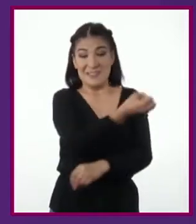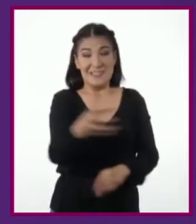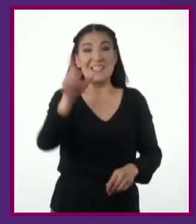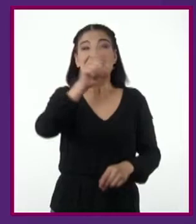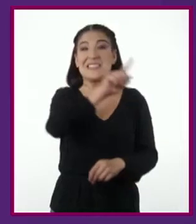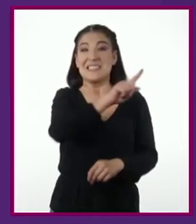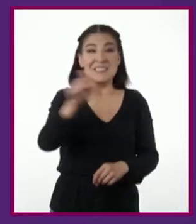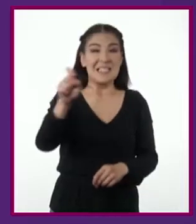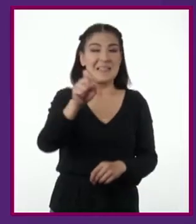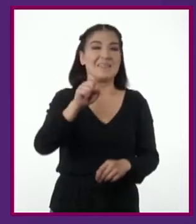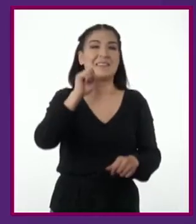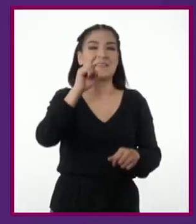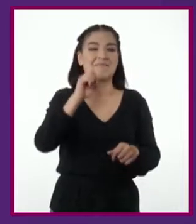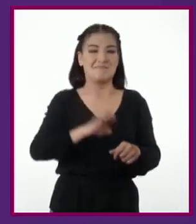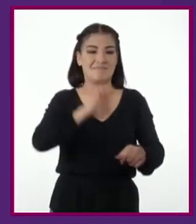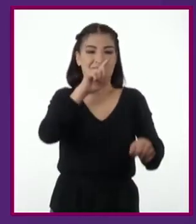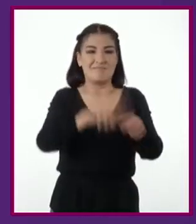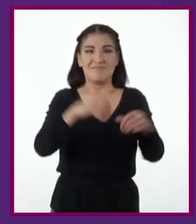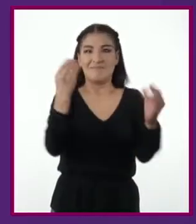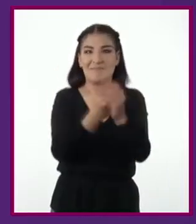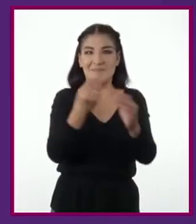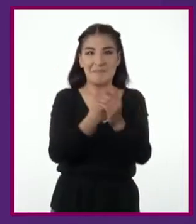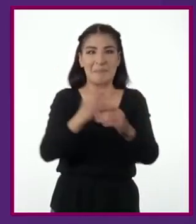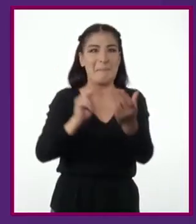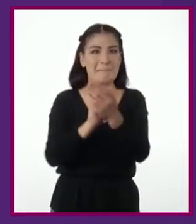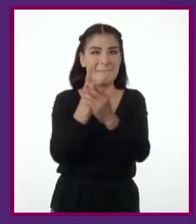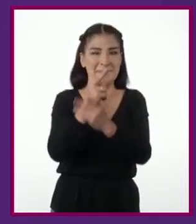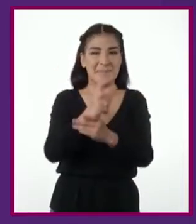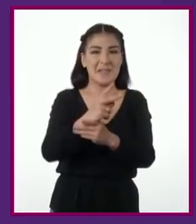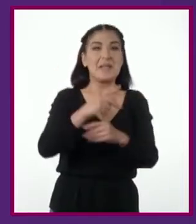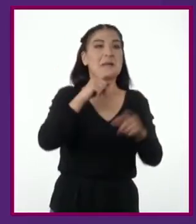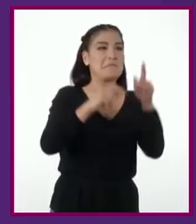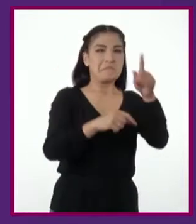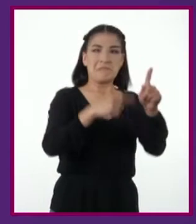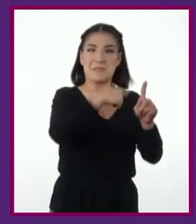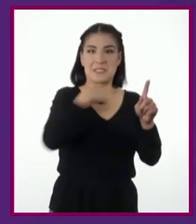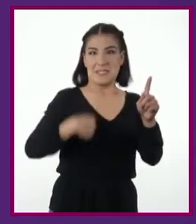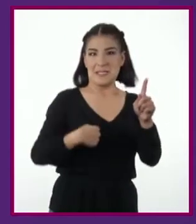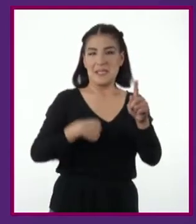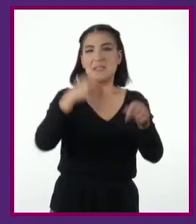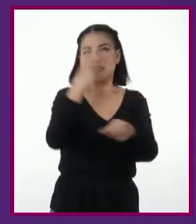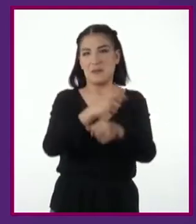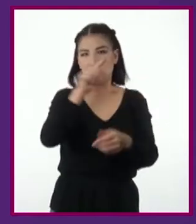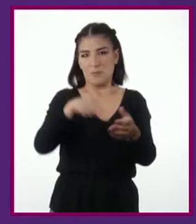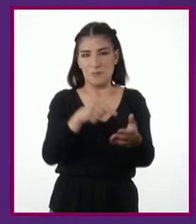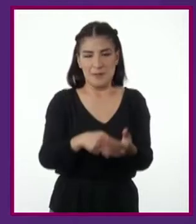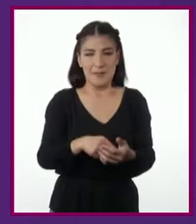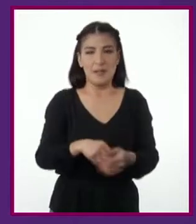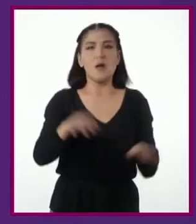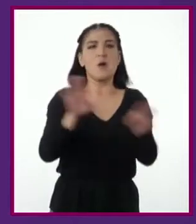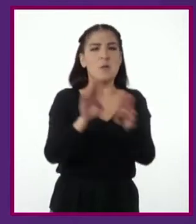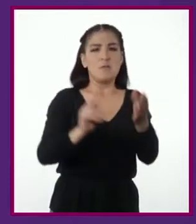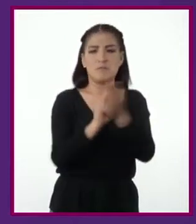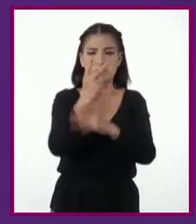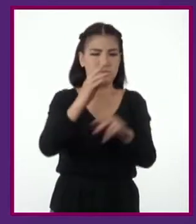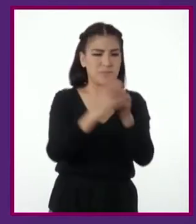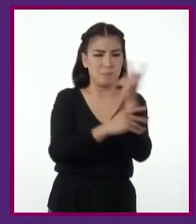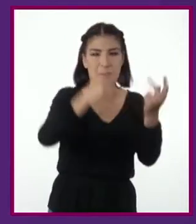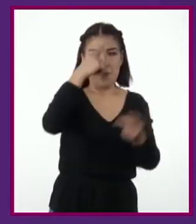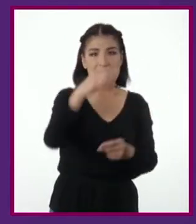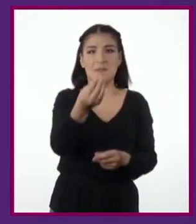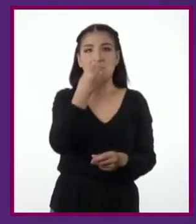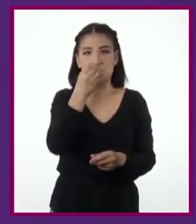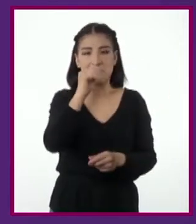plantas, el mayor conjunto de estas después de China. El proceso de domesticación de plantas